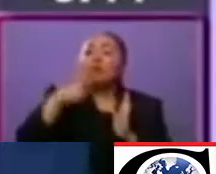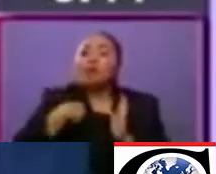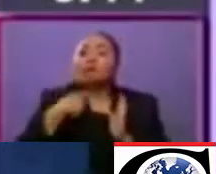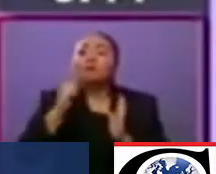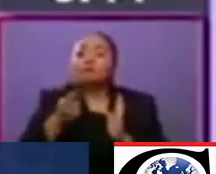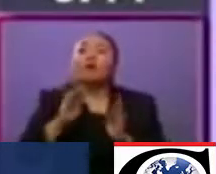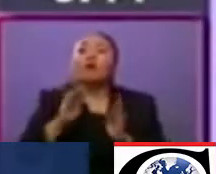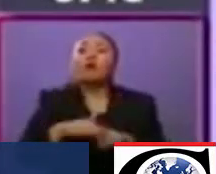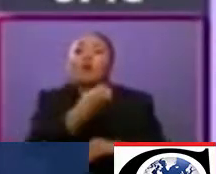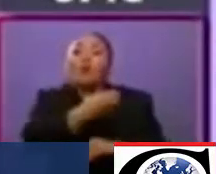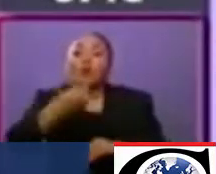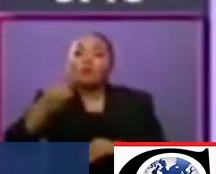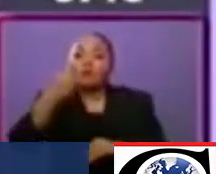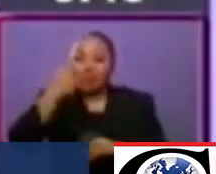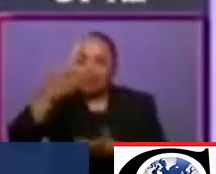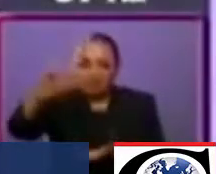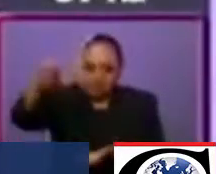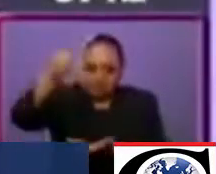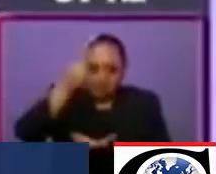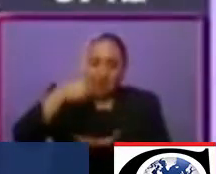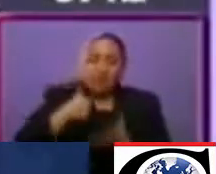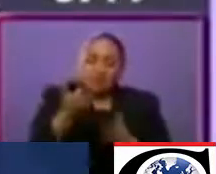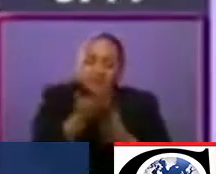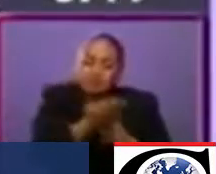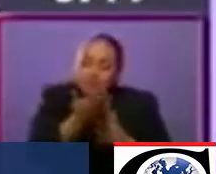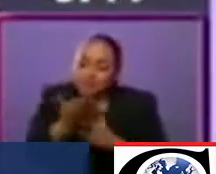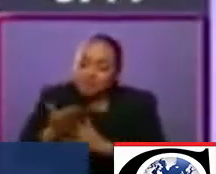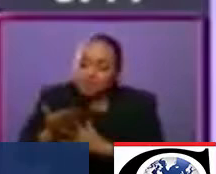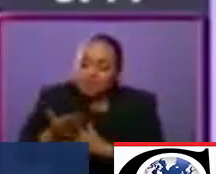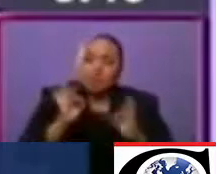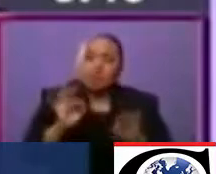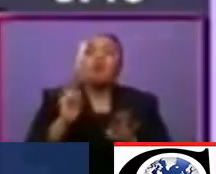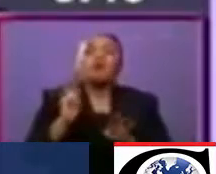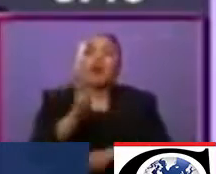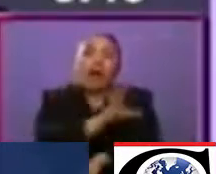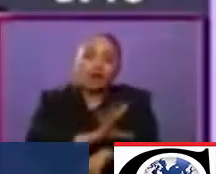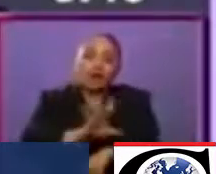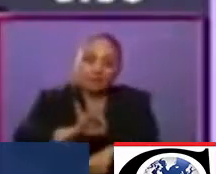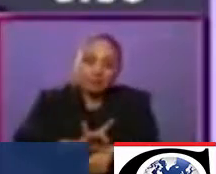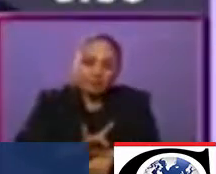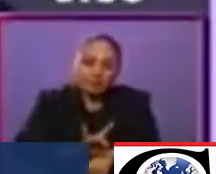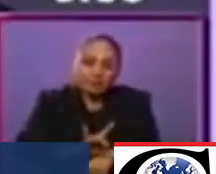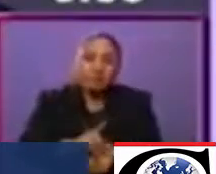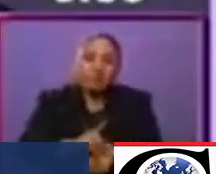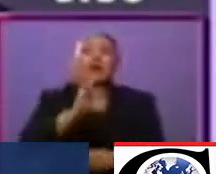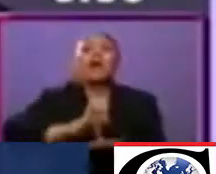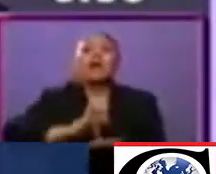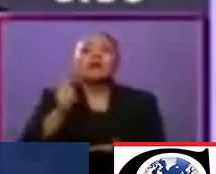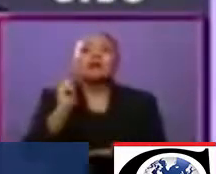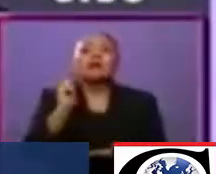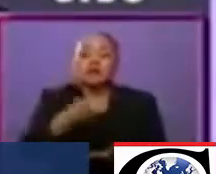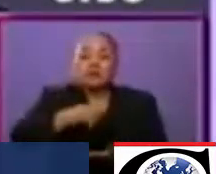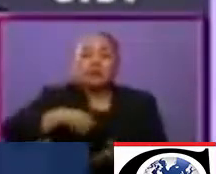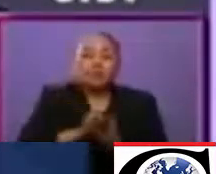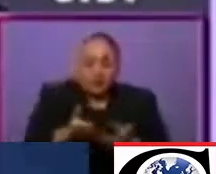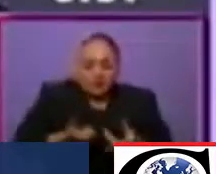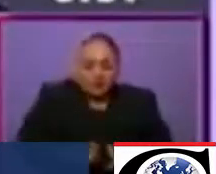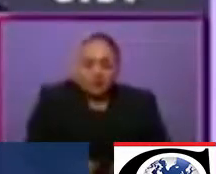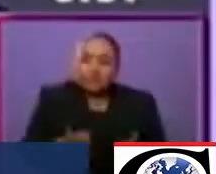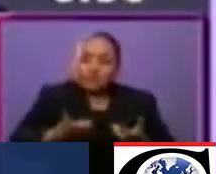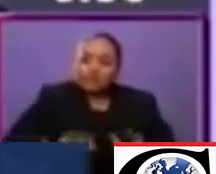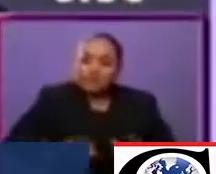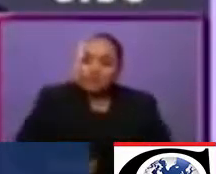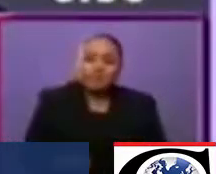tal parece que en lugar de debatir, usaron sus tiempos para lanzarse acusaciones? Josefina se le fue dura a la maestra Delfina, con un tema polémico, como